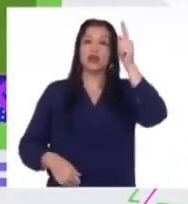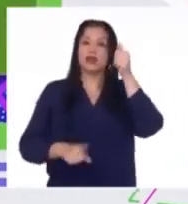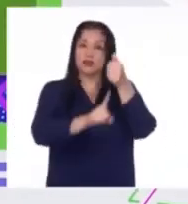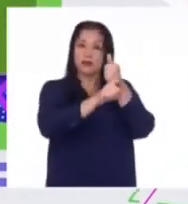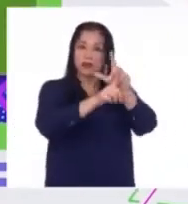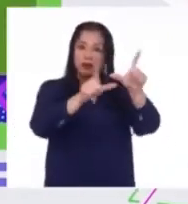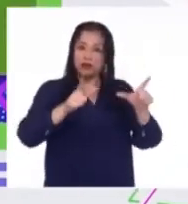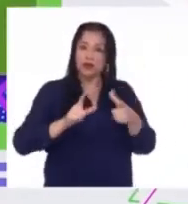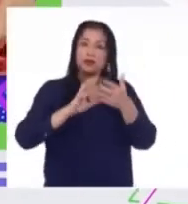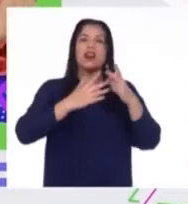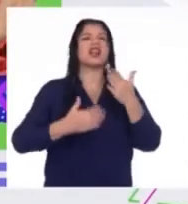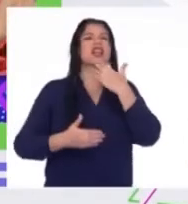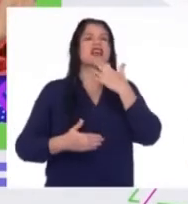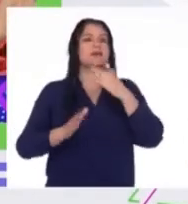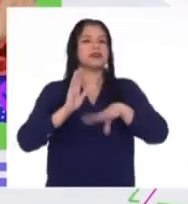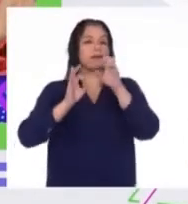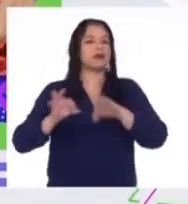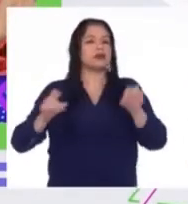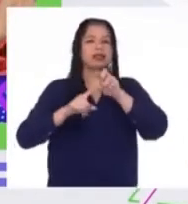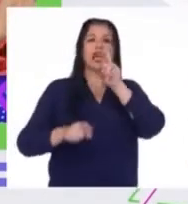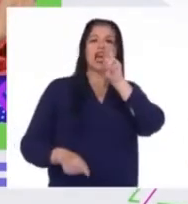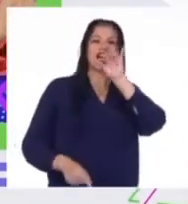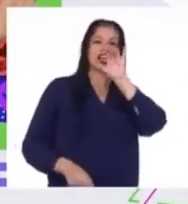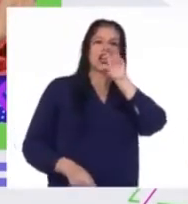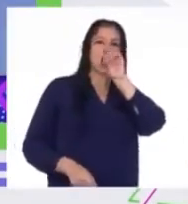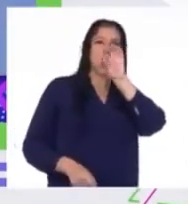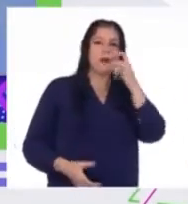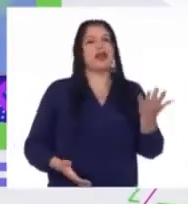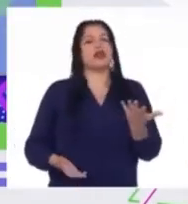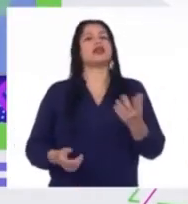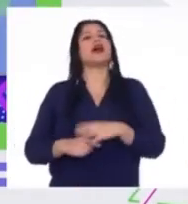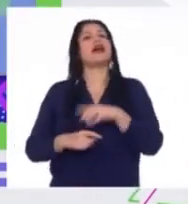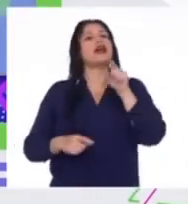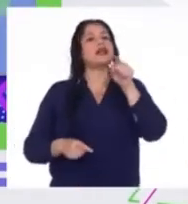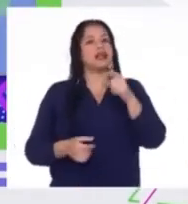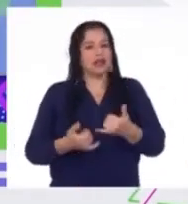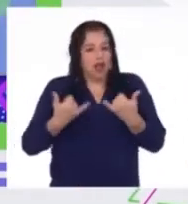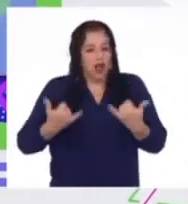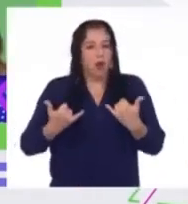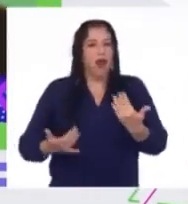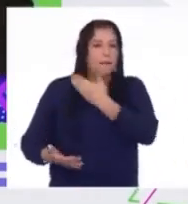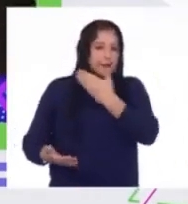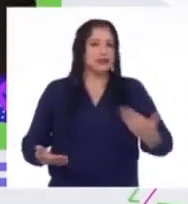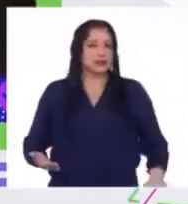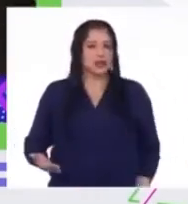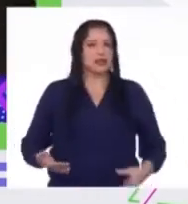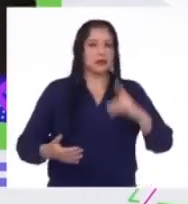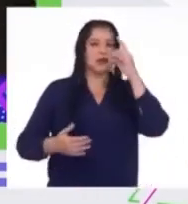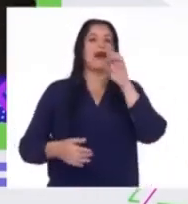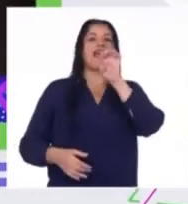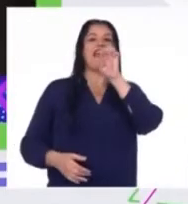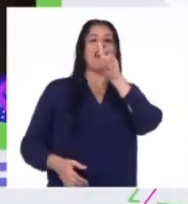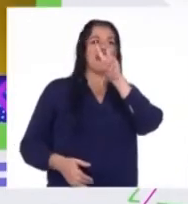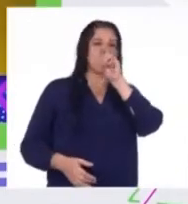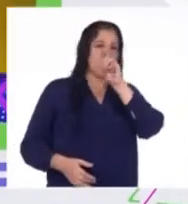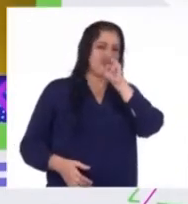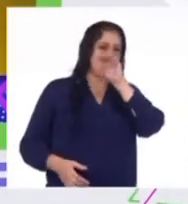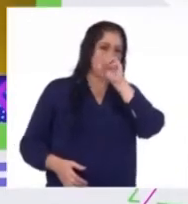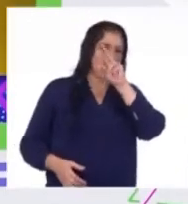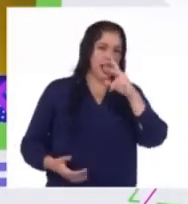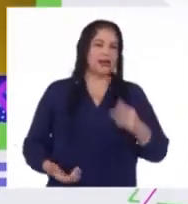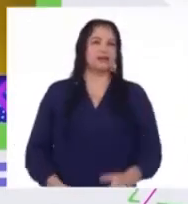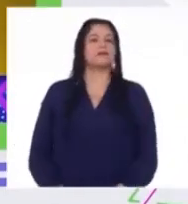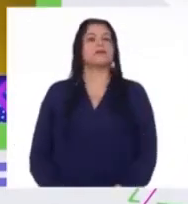indigenistas más importantes son Rigoberta Menchú de Guatemala y el actual presidente de Bolivia, Evo Morales.